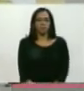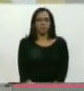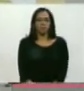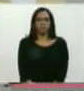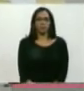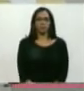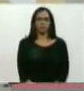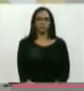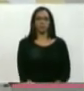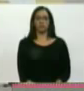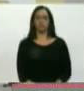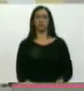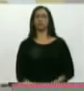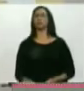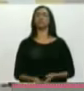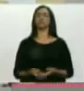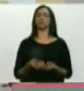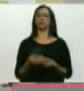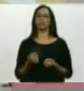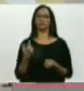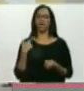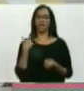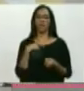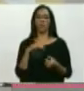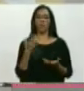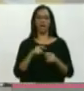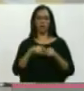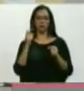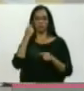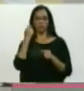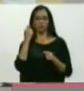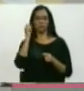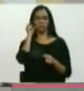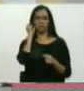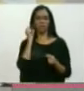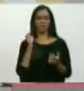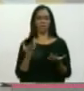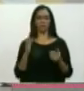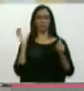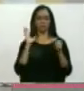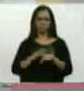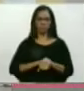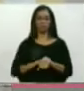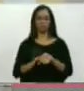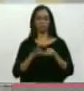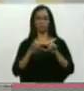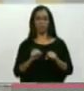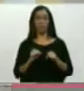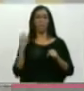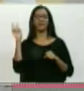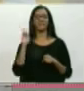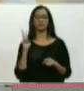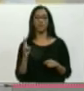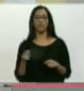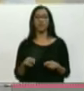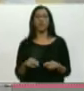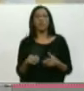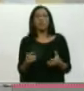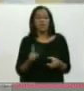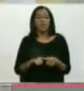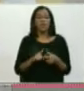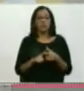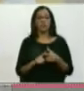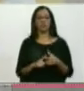exsenadora Aída Merlano, quien ha sido precisamente capturada en Venezuela y por lo tanto